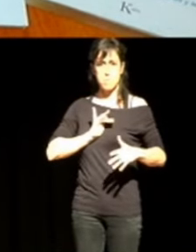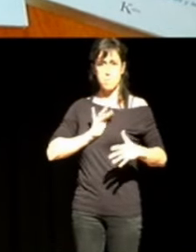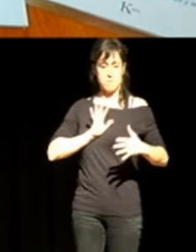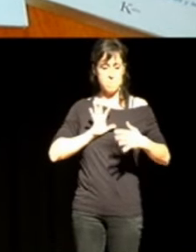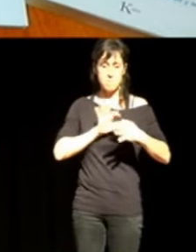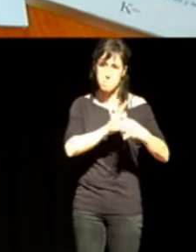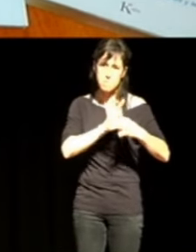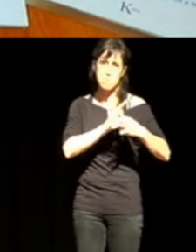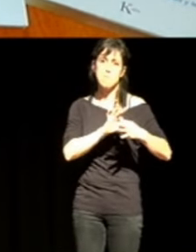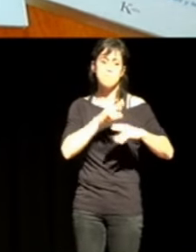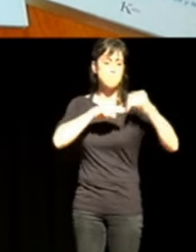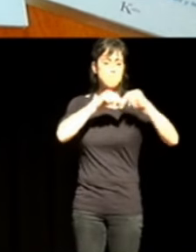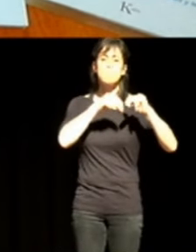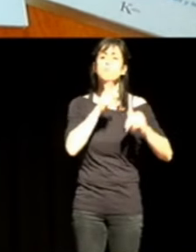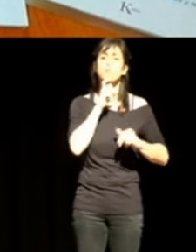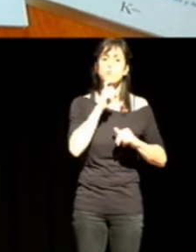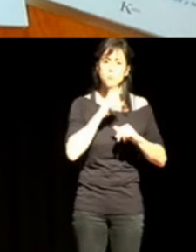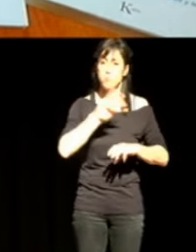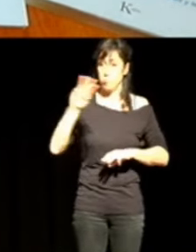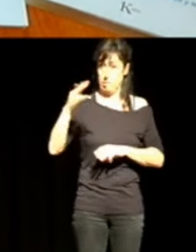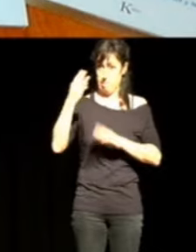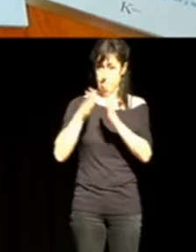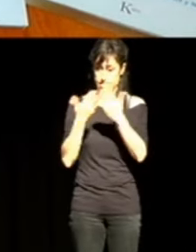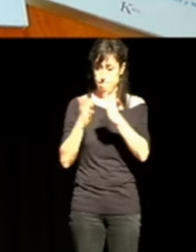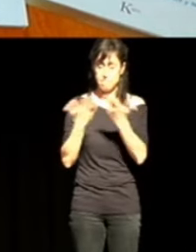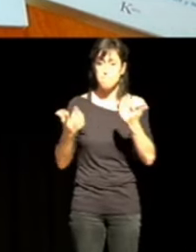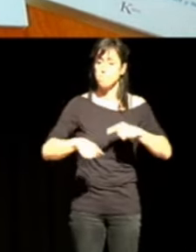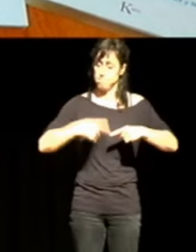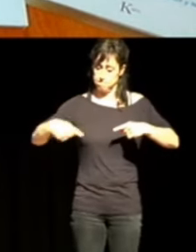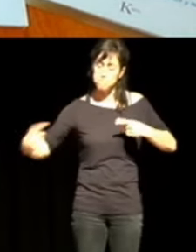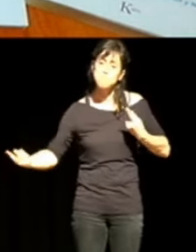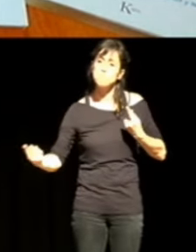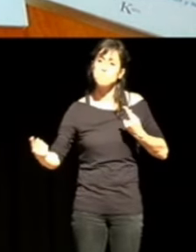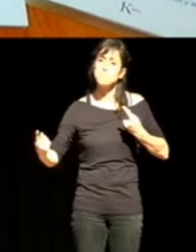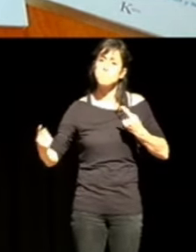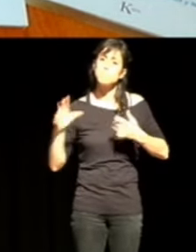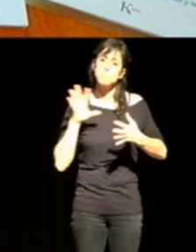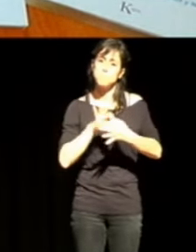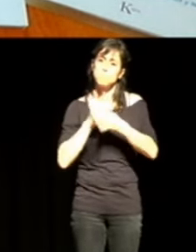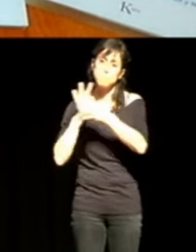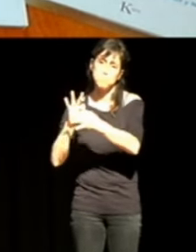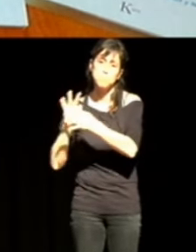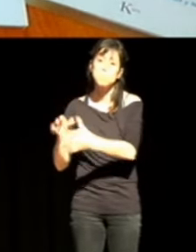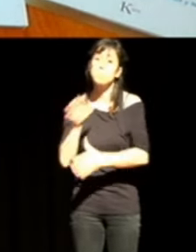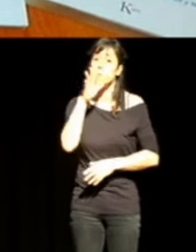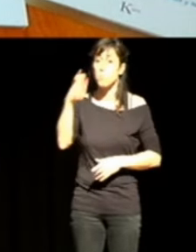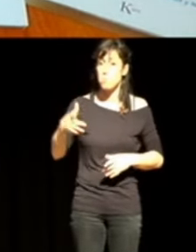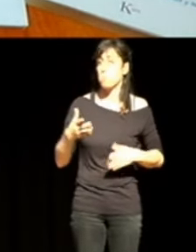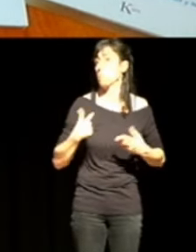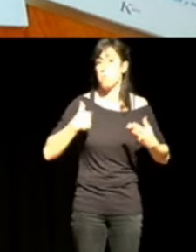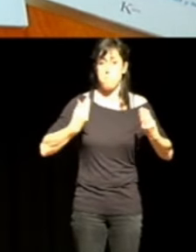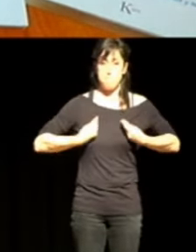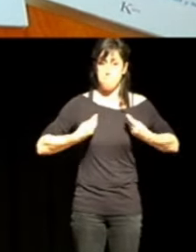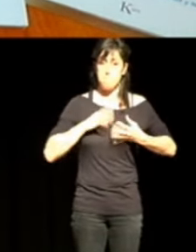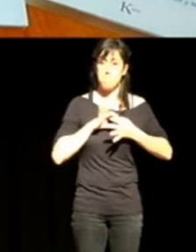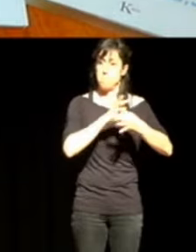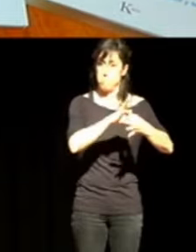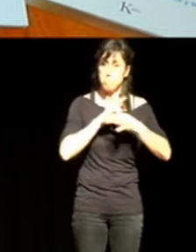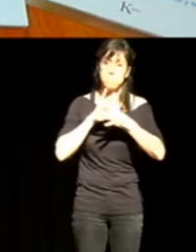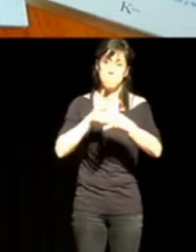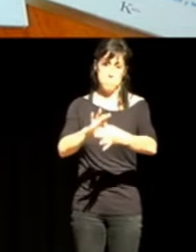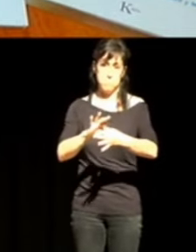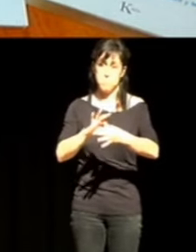Tercero, hablo de los laberintos de la vida cotidiana, porque en los vínculos también, en nuestra vida, continuamente hay crisis y duelos, hay